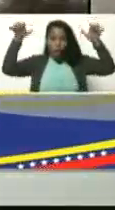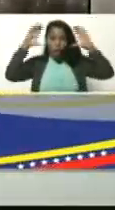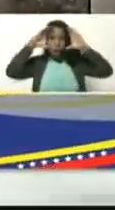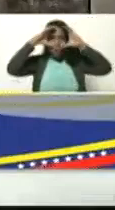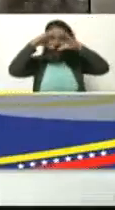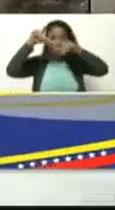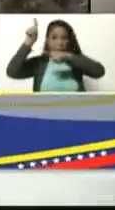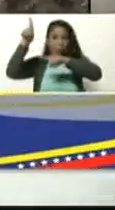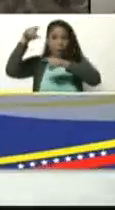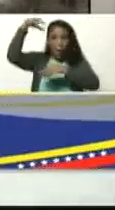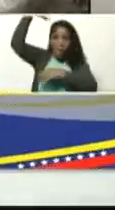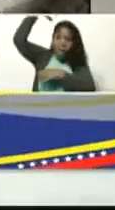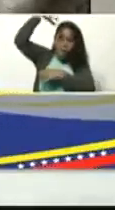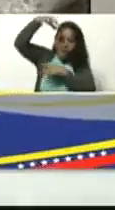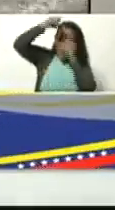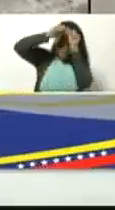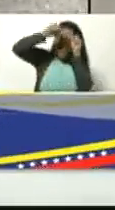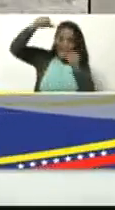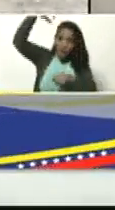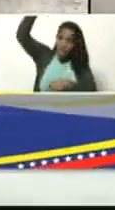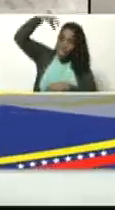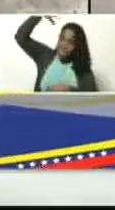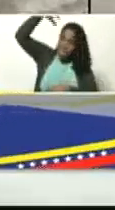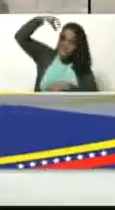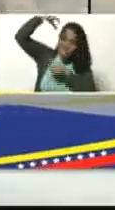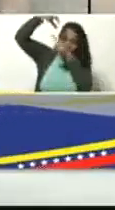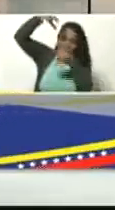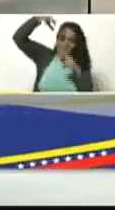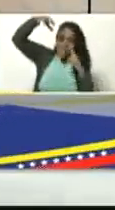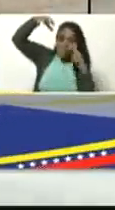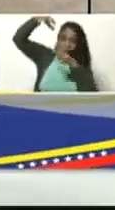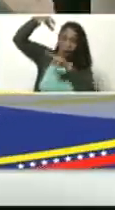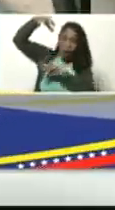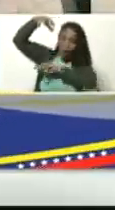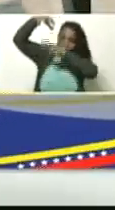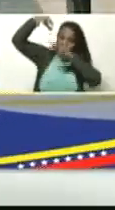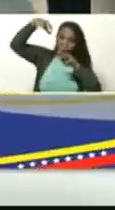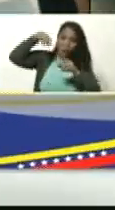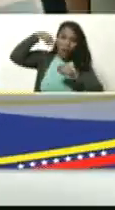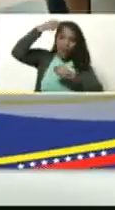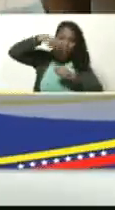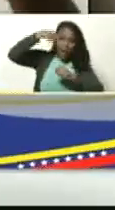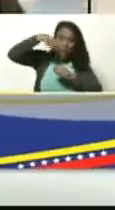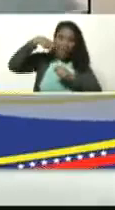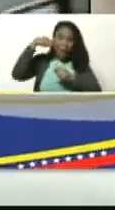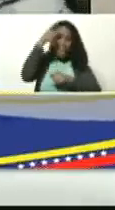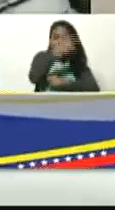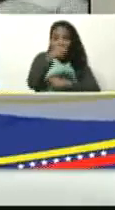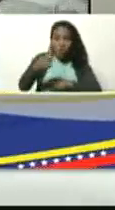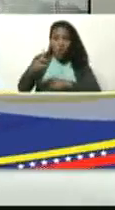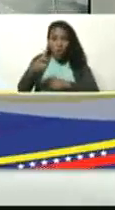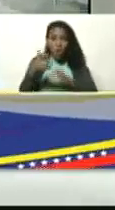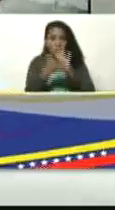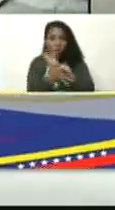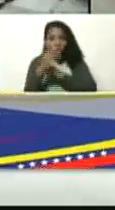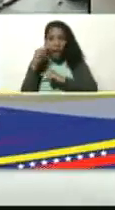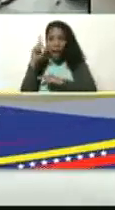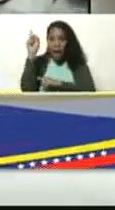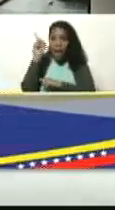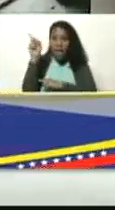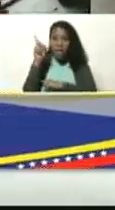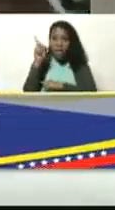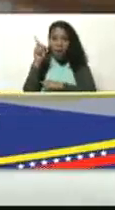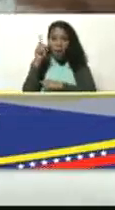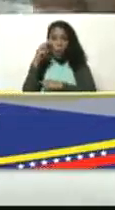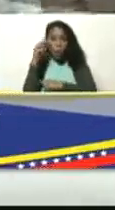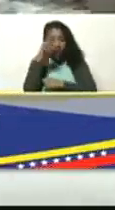gente pudo grabar cómo de la montaña se escuchaba el estruendo y cómo se levantaba como una polvareda